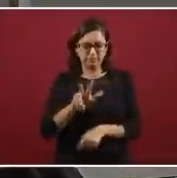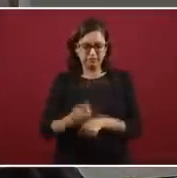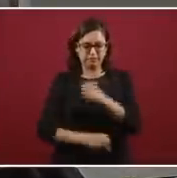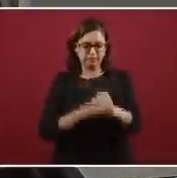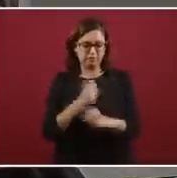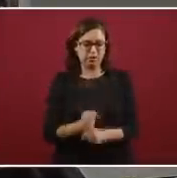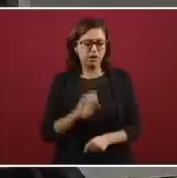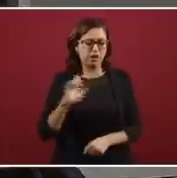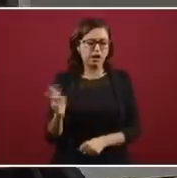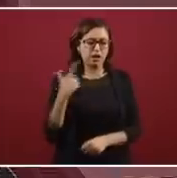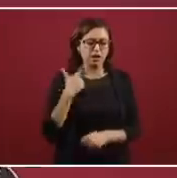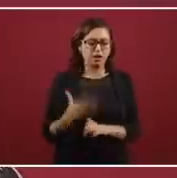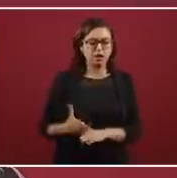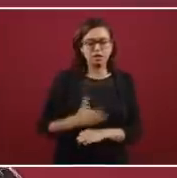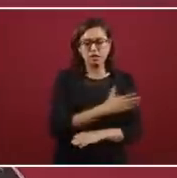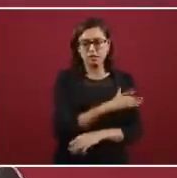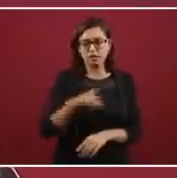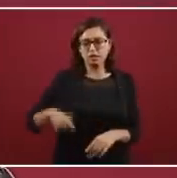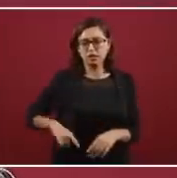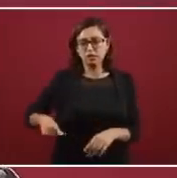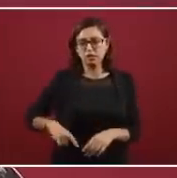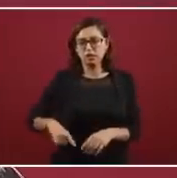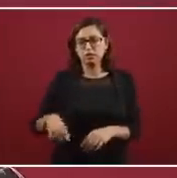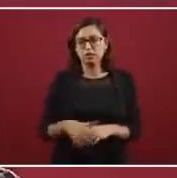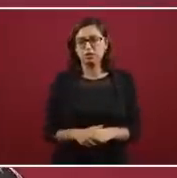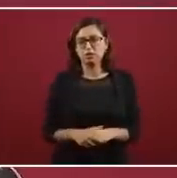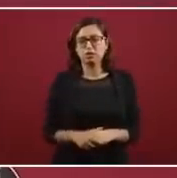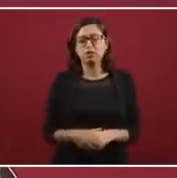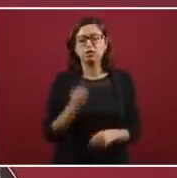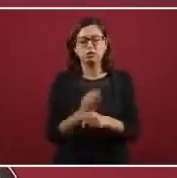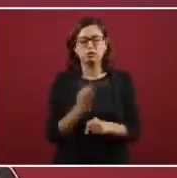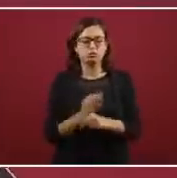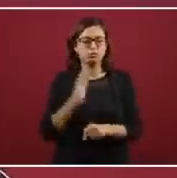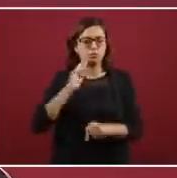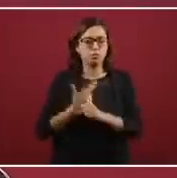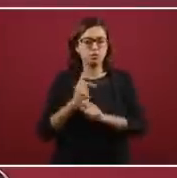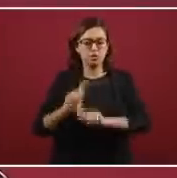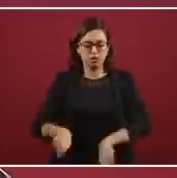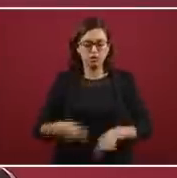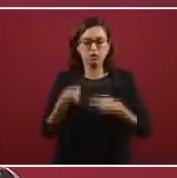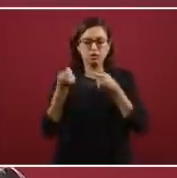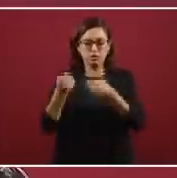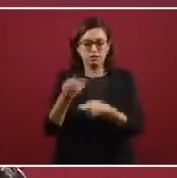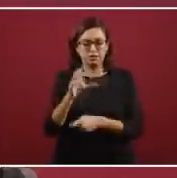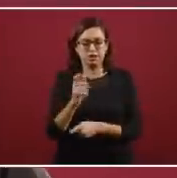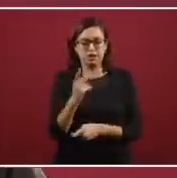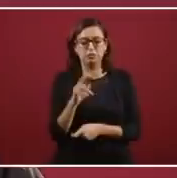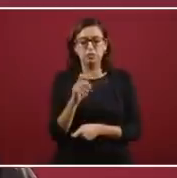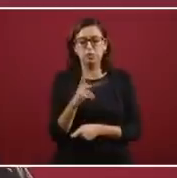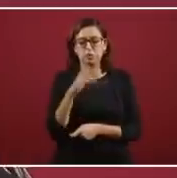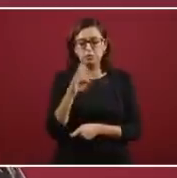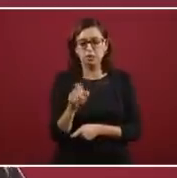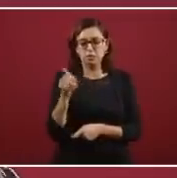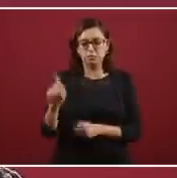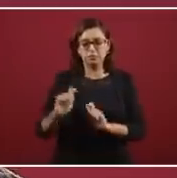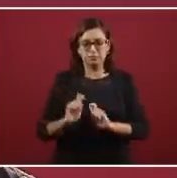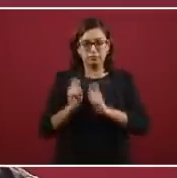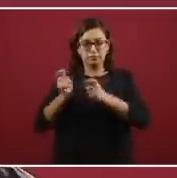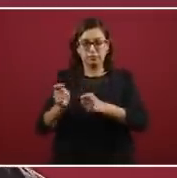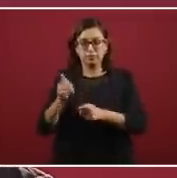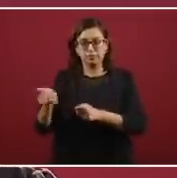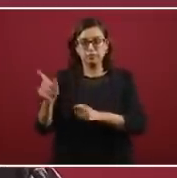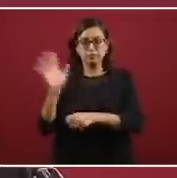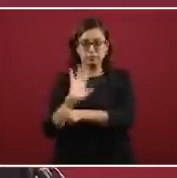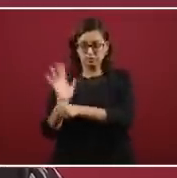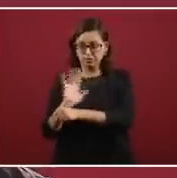frente de Sepropie está un cineasta, productor independiente que… ha dejado sus ingresos altos que tenía en la industria